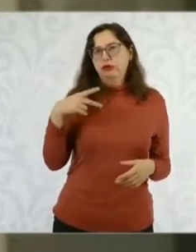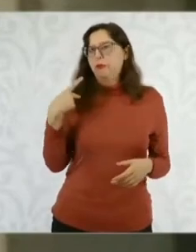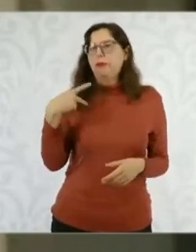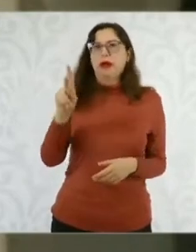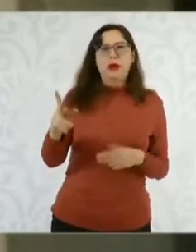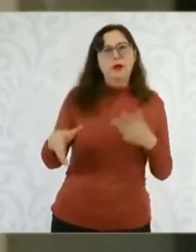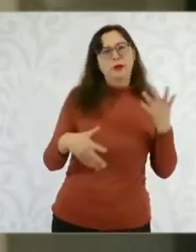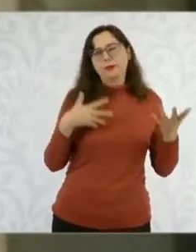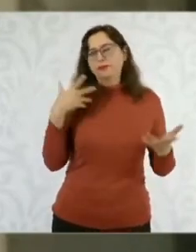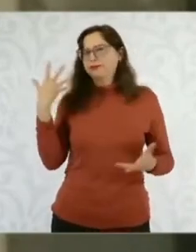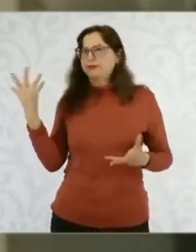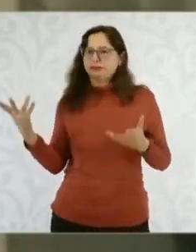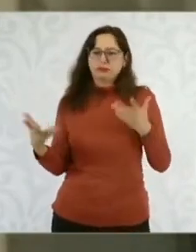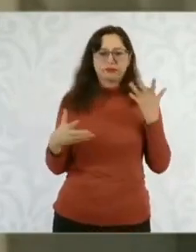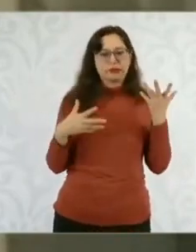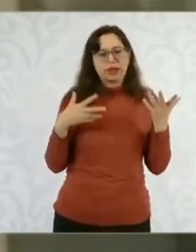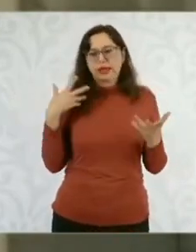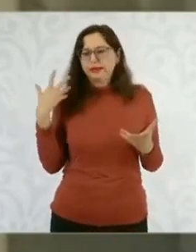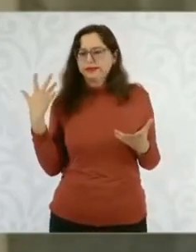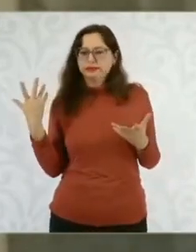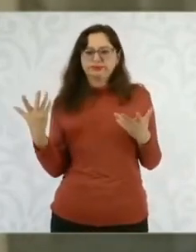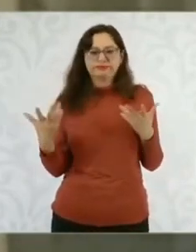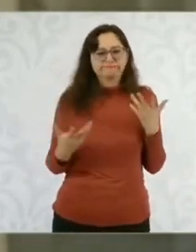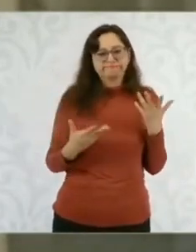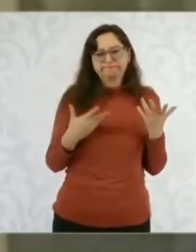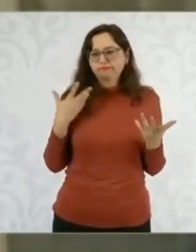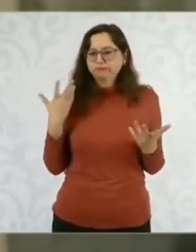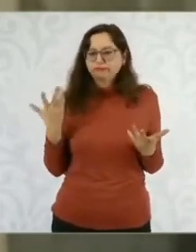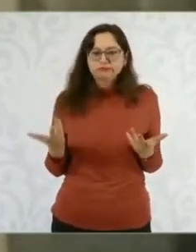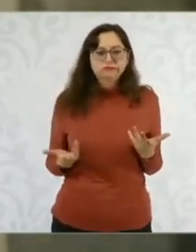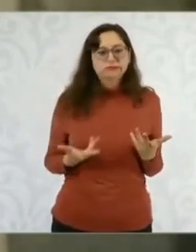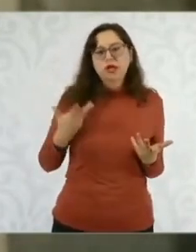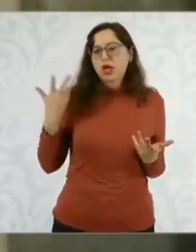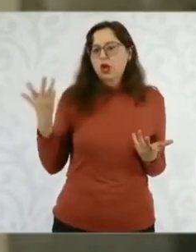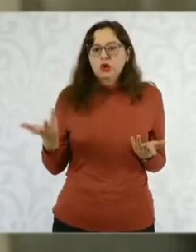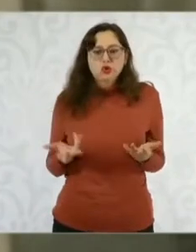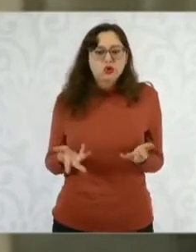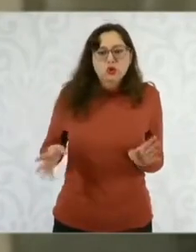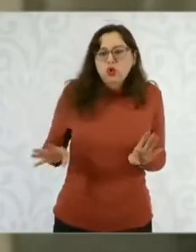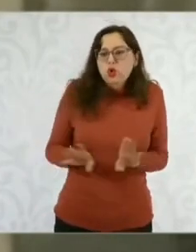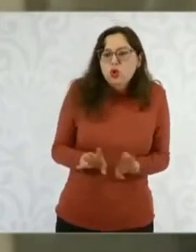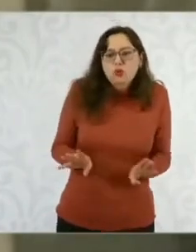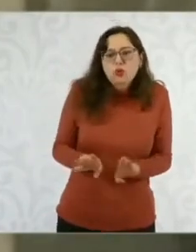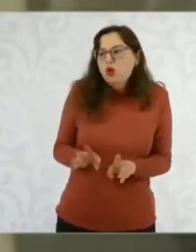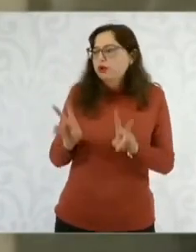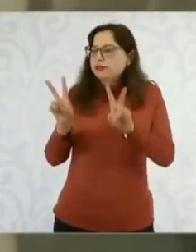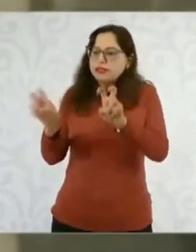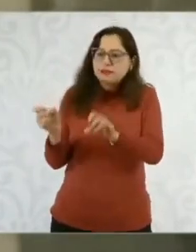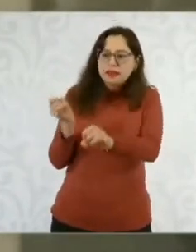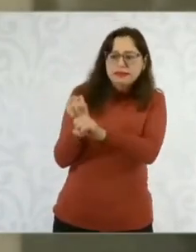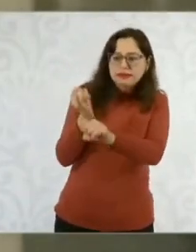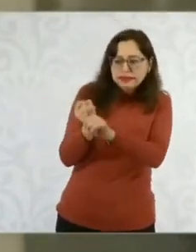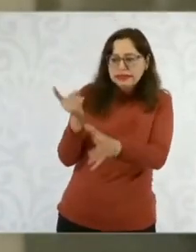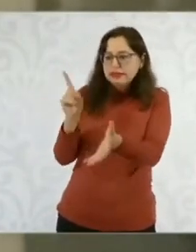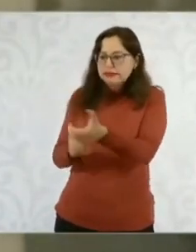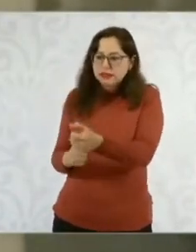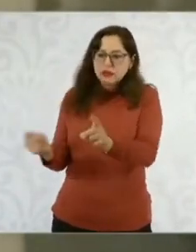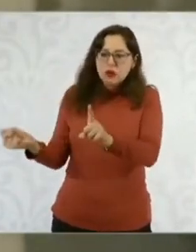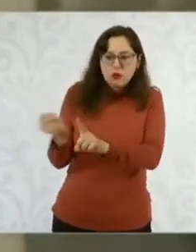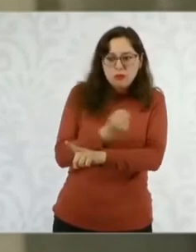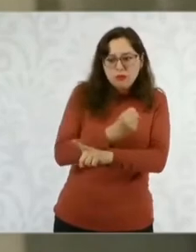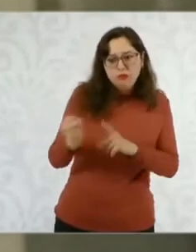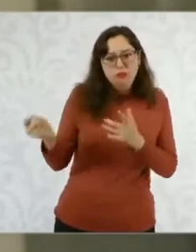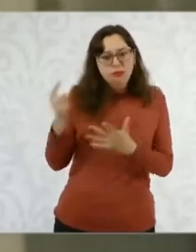Mujer, sino cómo también ver esta situación de las redes sociales, en donde se generan muchas